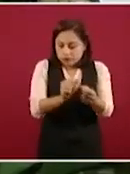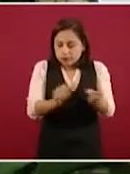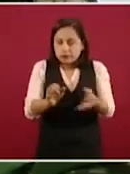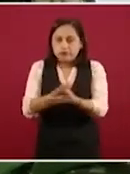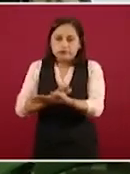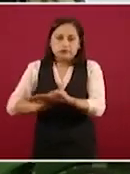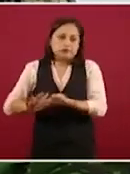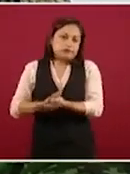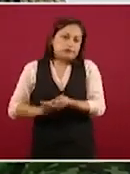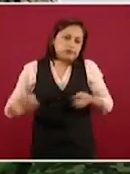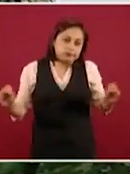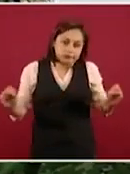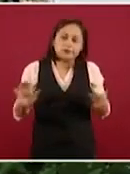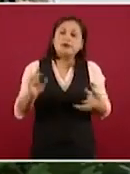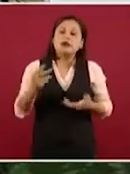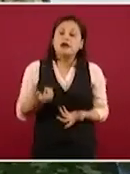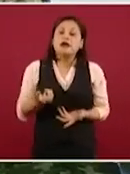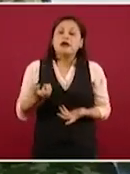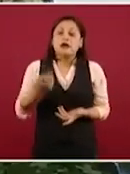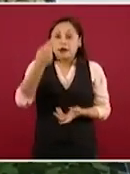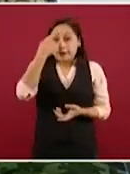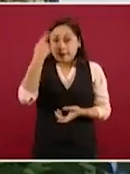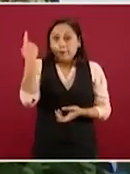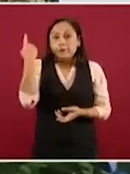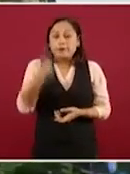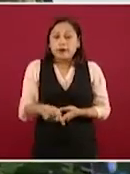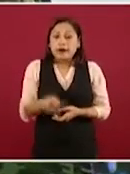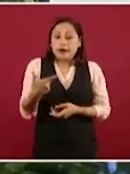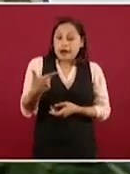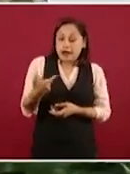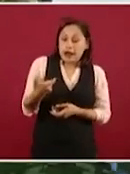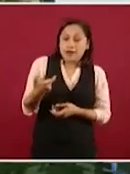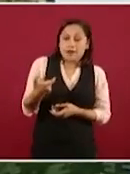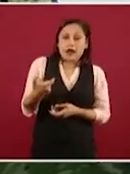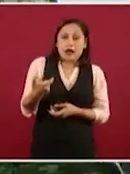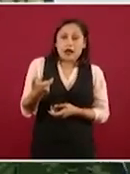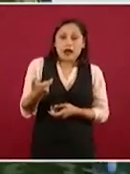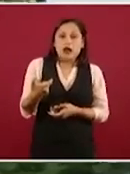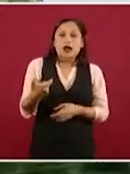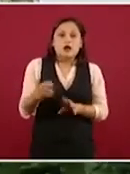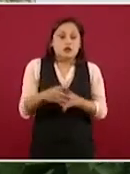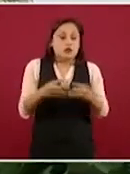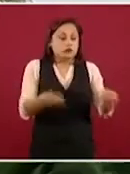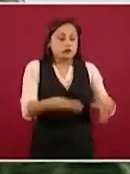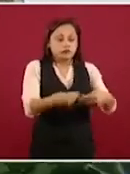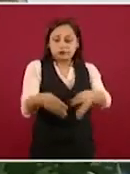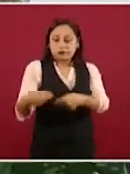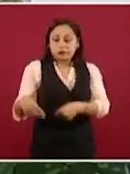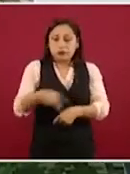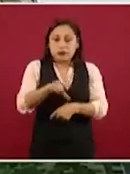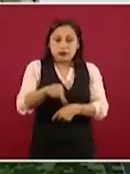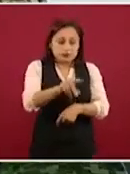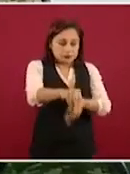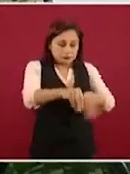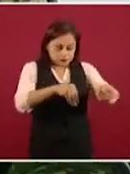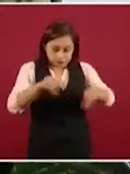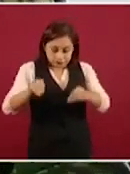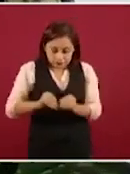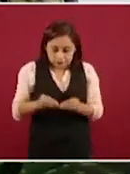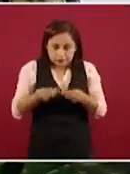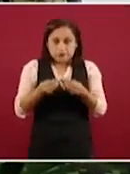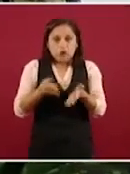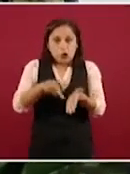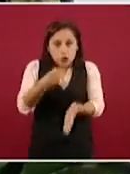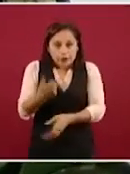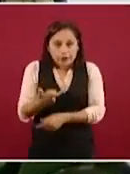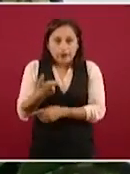otra arma, que no pueda haber la posibilidad de que por varias piezas que queden se pueda integrar un arma. Las